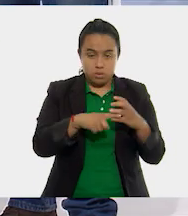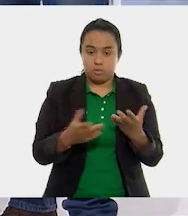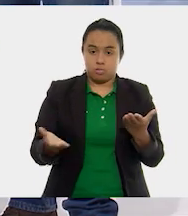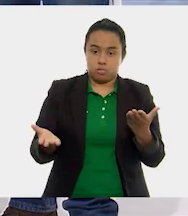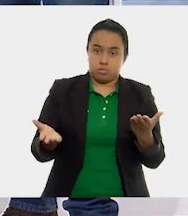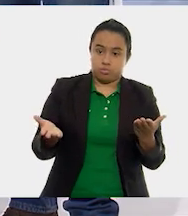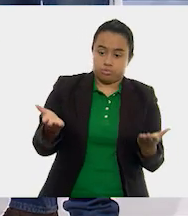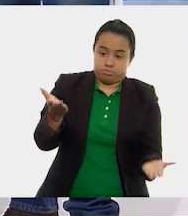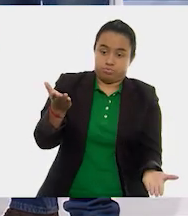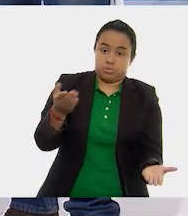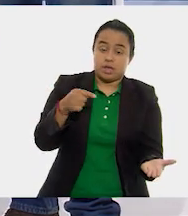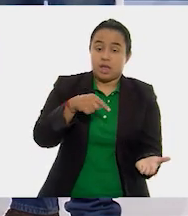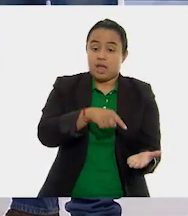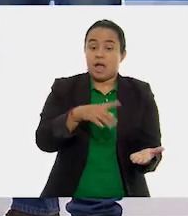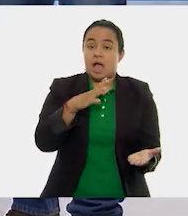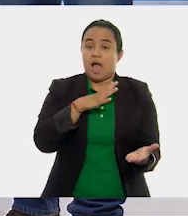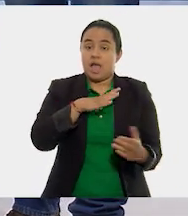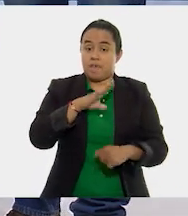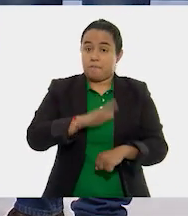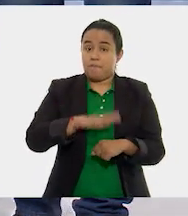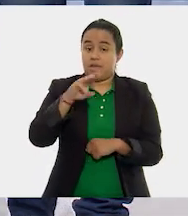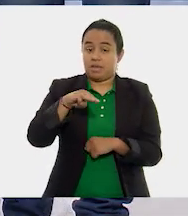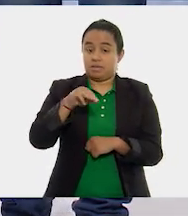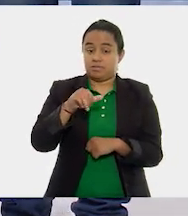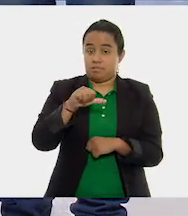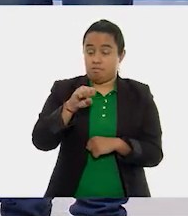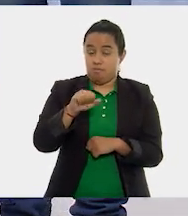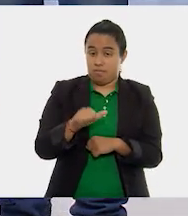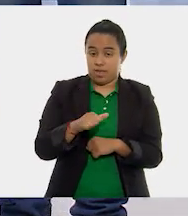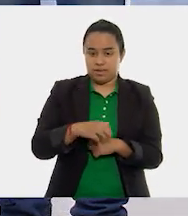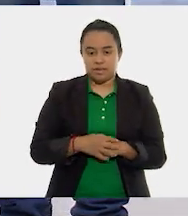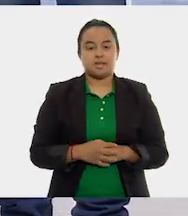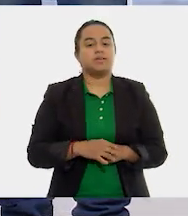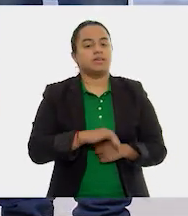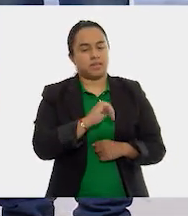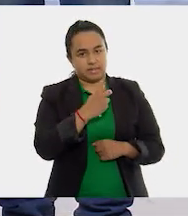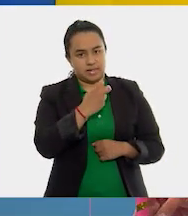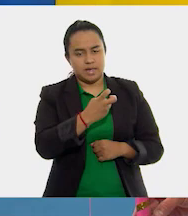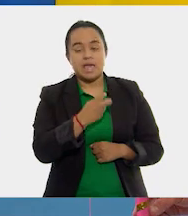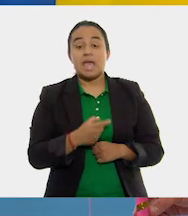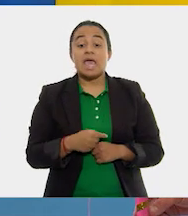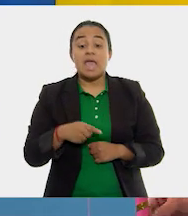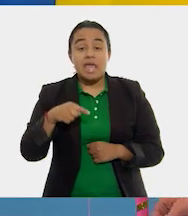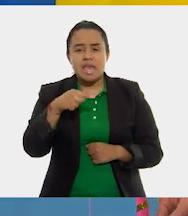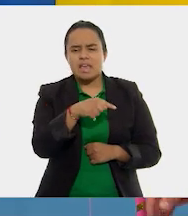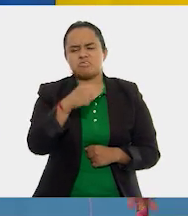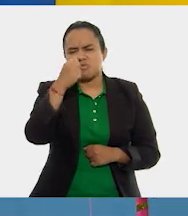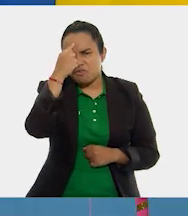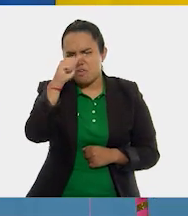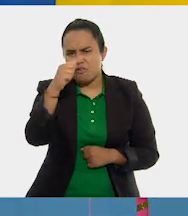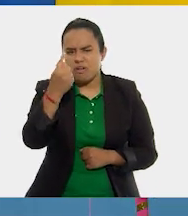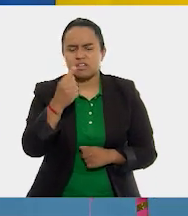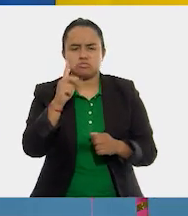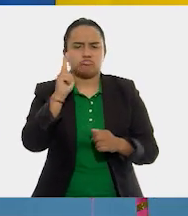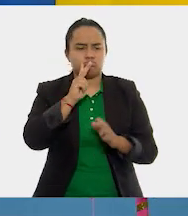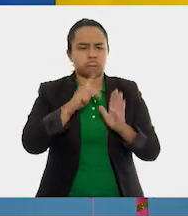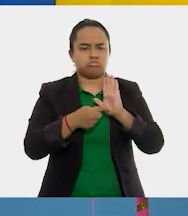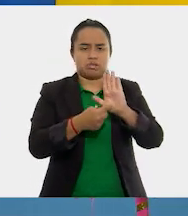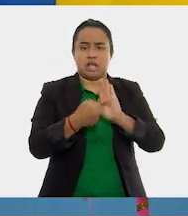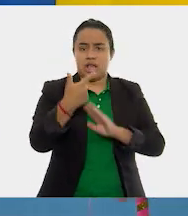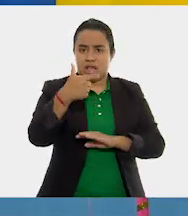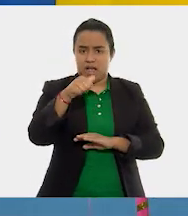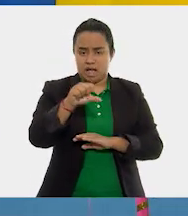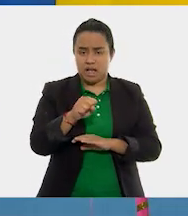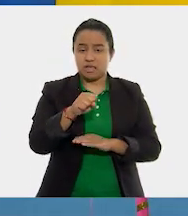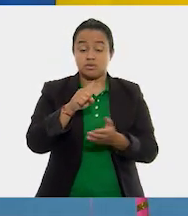es decir, es donde hay mayor masa, ¿no? Así es. Esta es una forma muy sencilla de demostrar que los gases